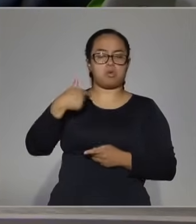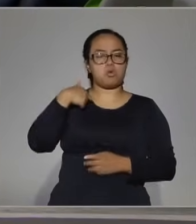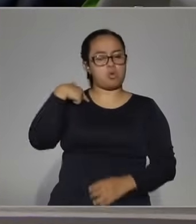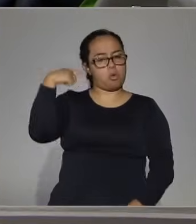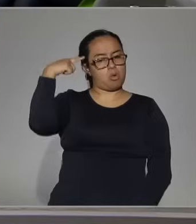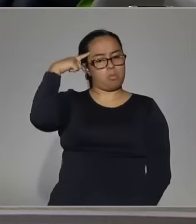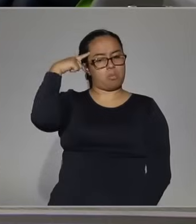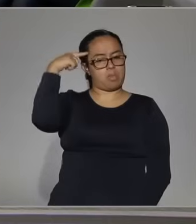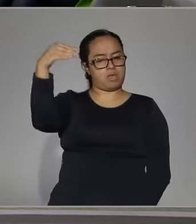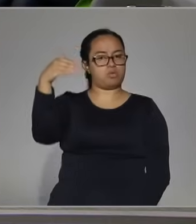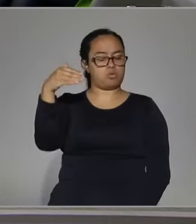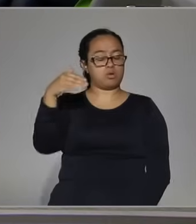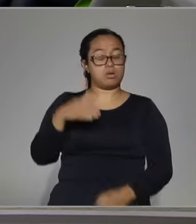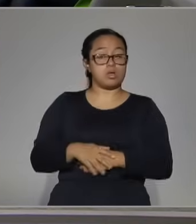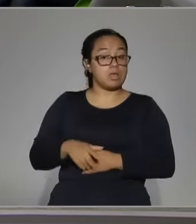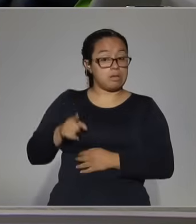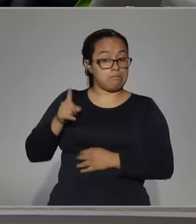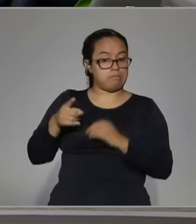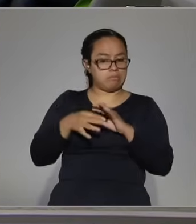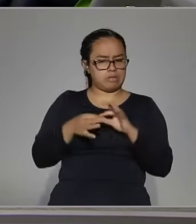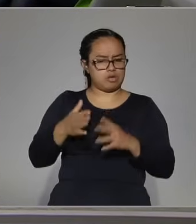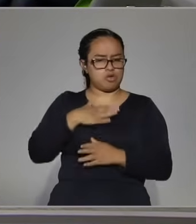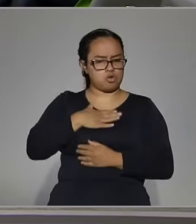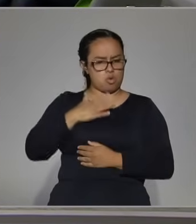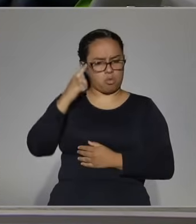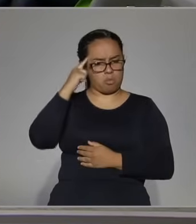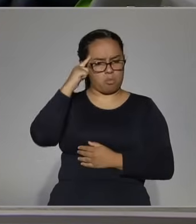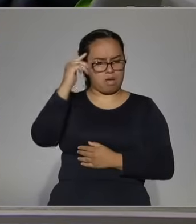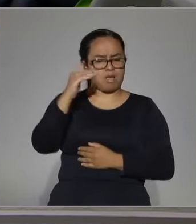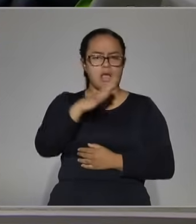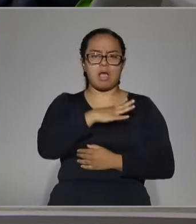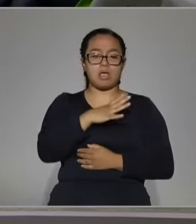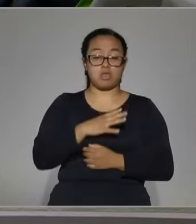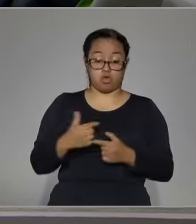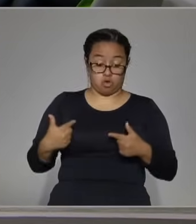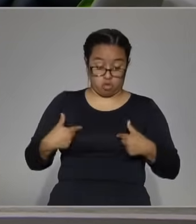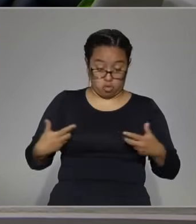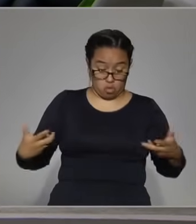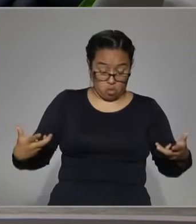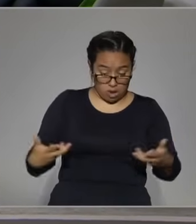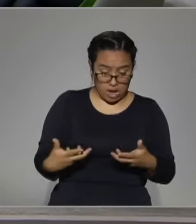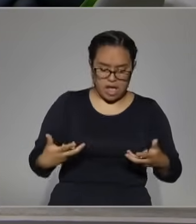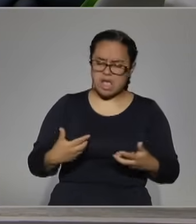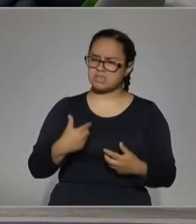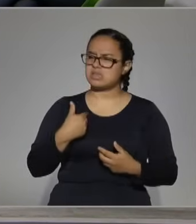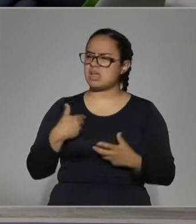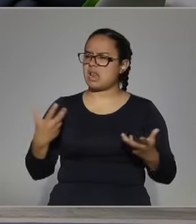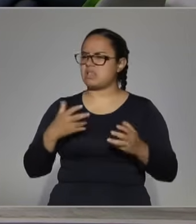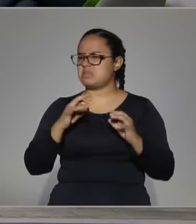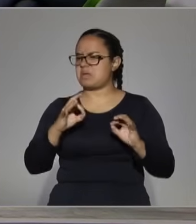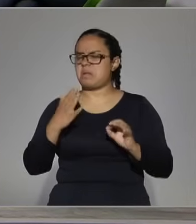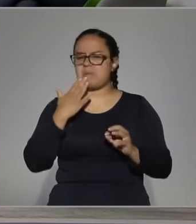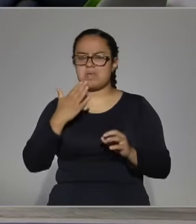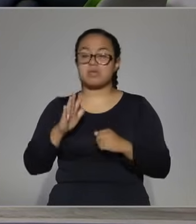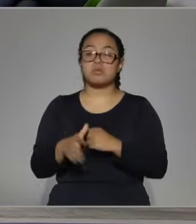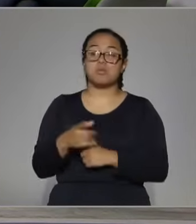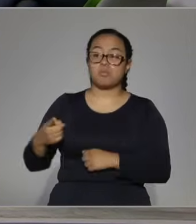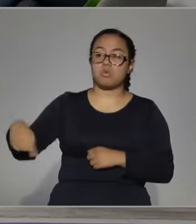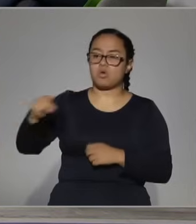maduro, me dijo. Piensan que soy muy maduro y que todo lo que yo hago lo voy a hacer bien porque confían